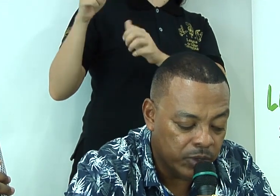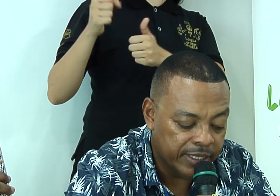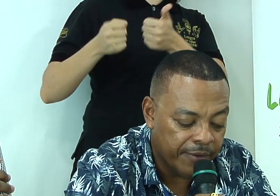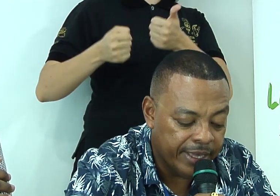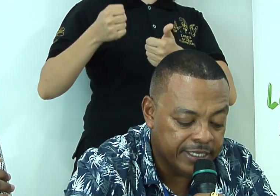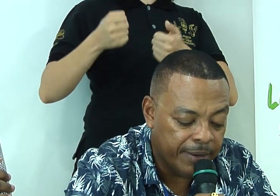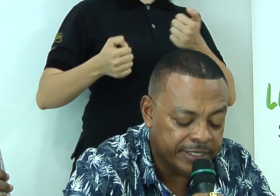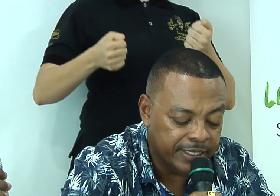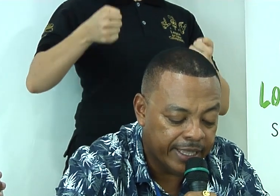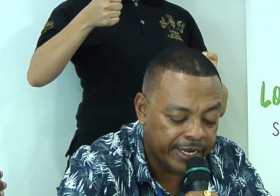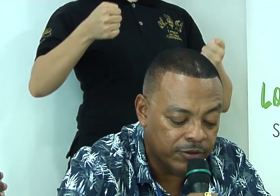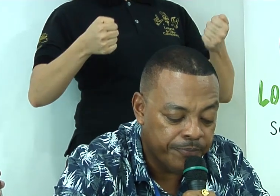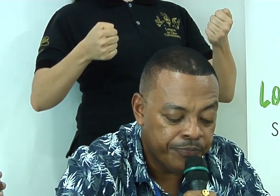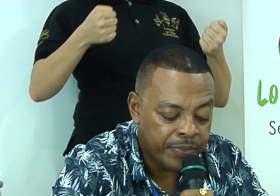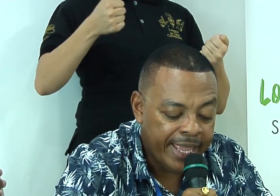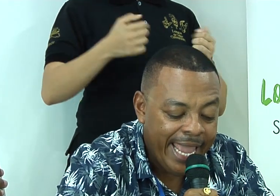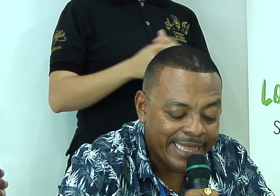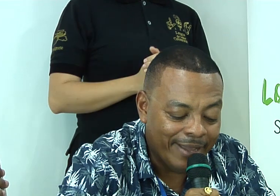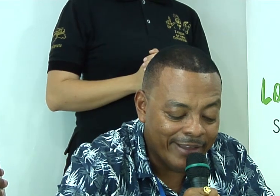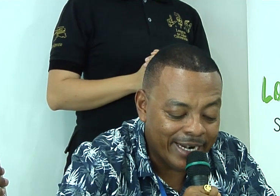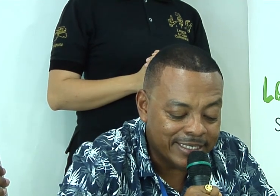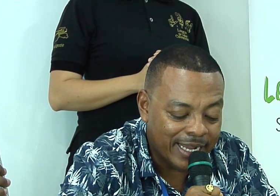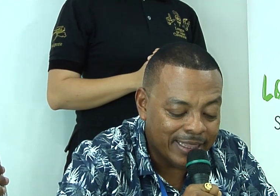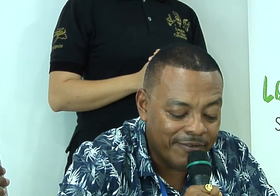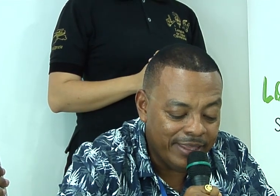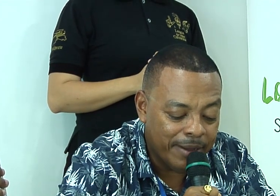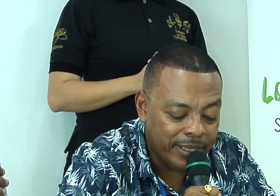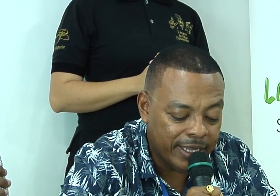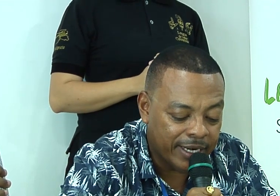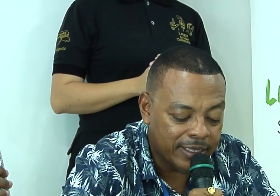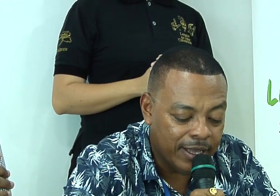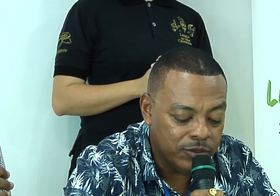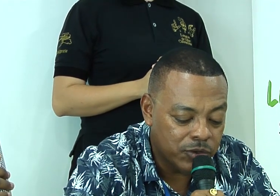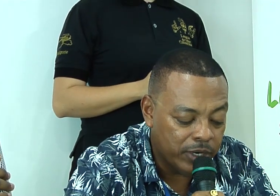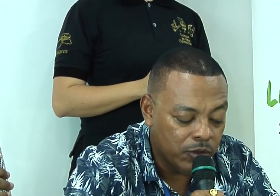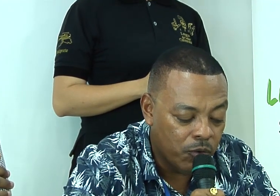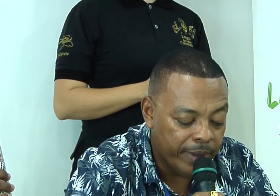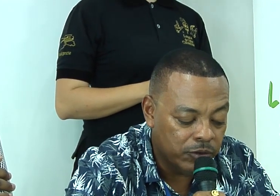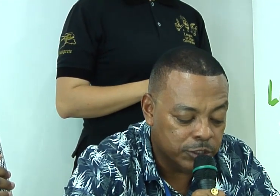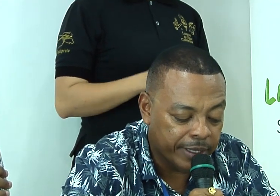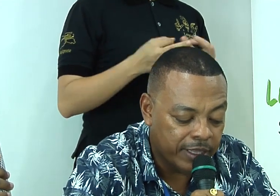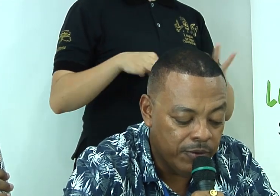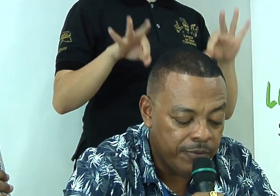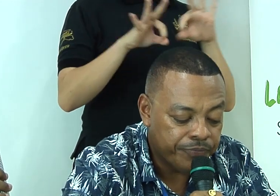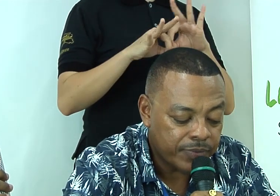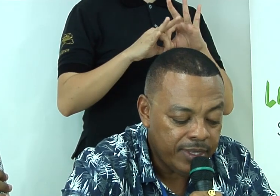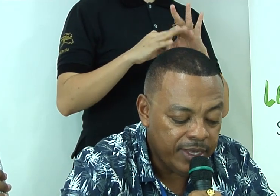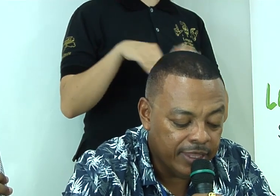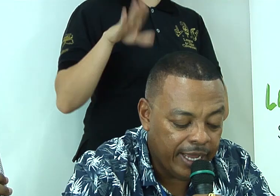que tengan vuelos durante la vigencia del presente decreto, deberán estar debidamente acreditados con el documento